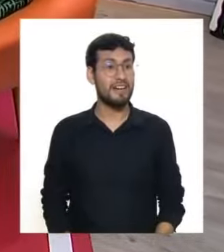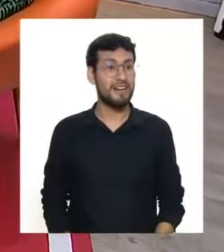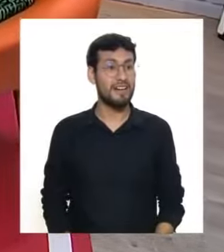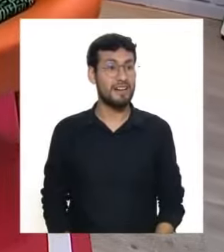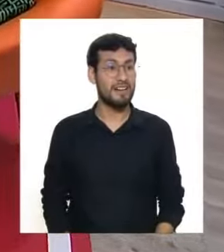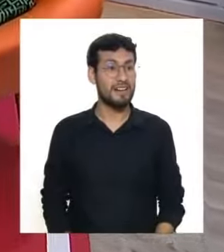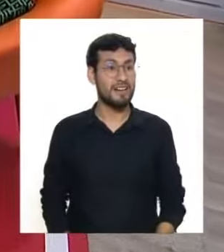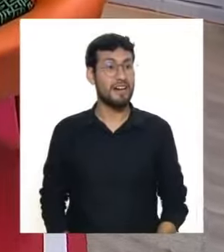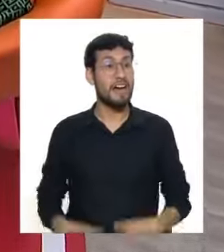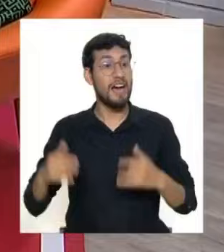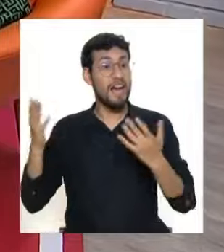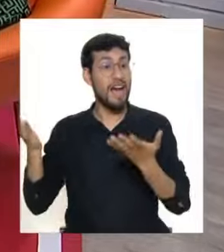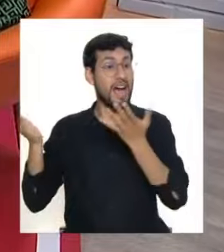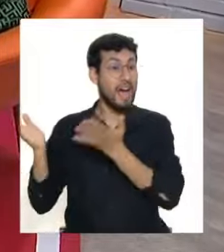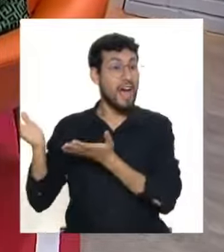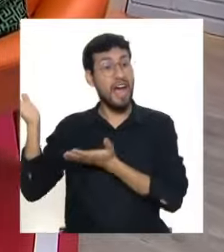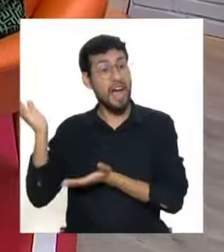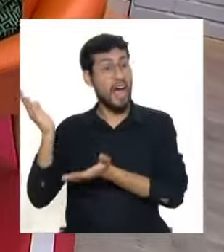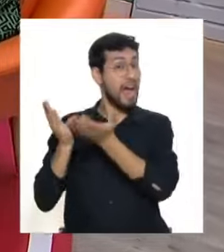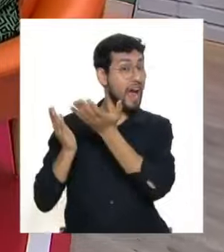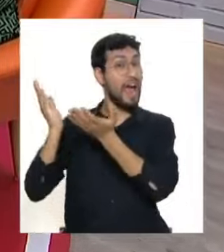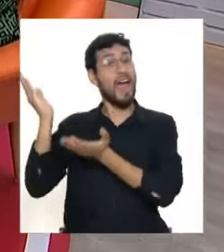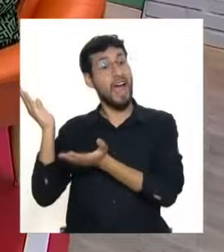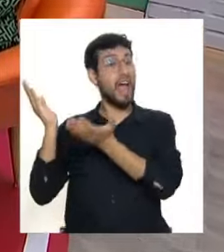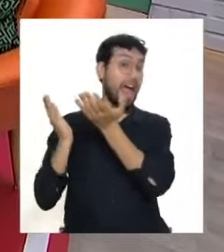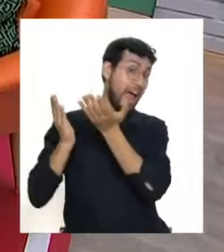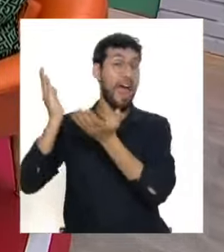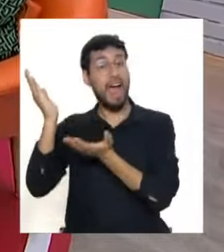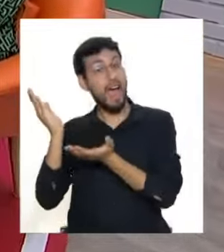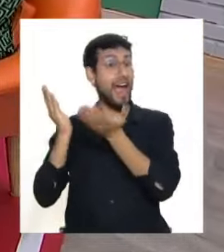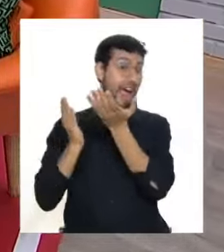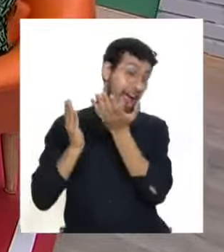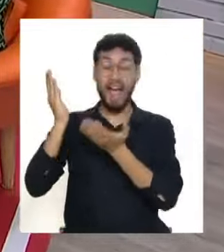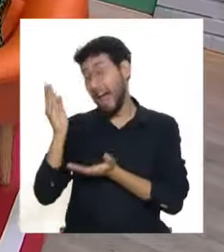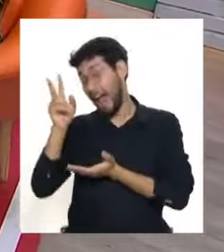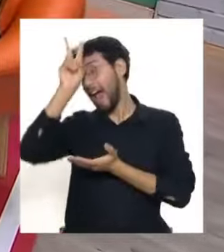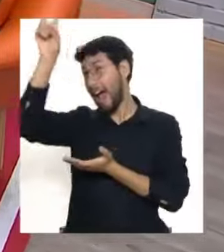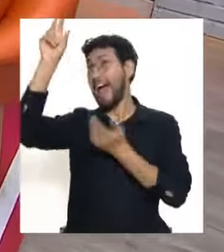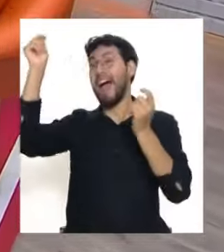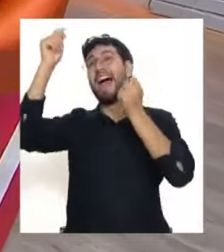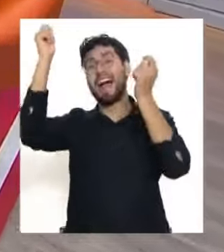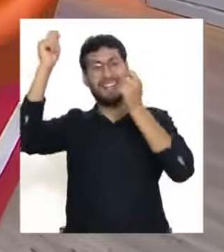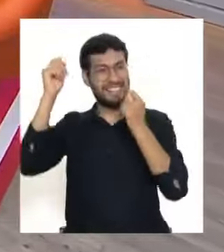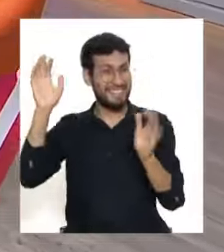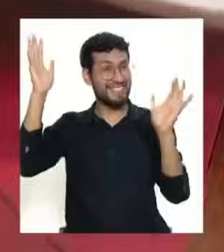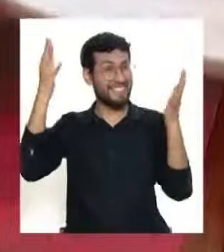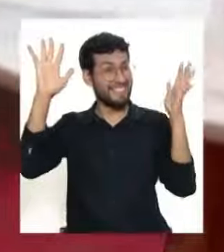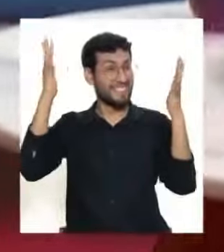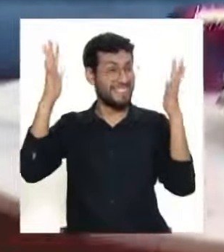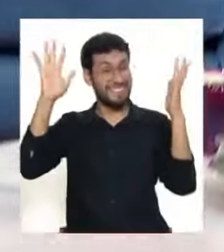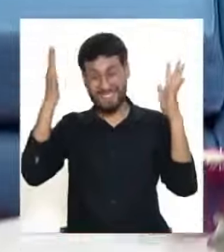merengue. Uy, la bucha, ahí va. ¡Eso! ¡Que viva Perú!